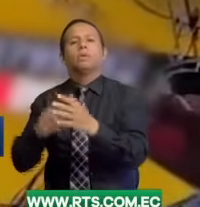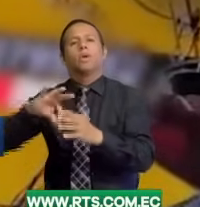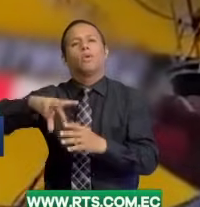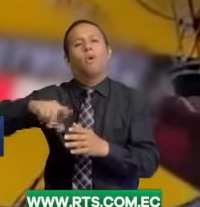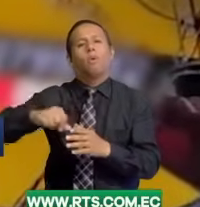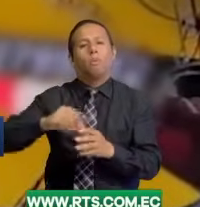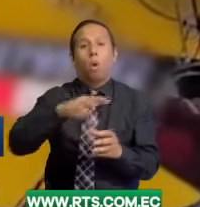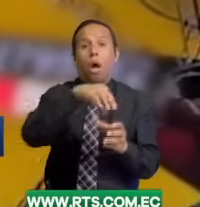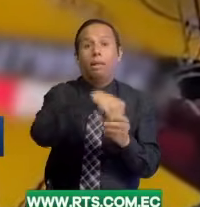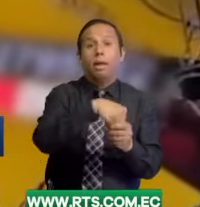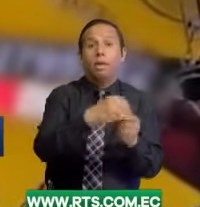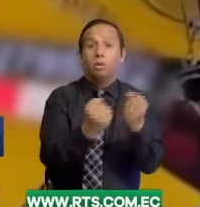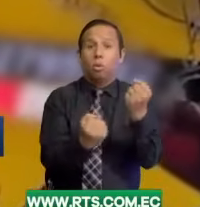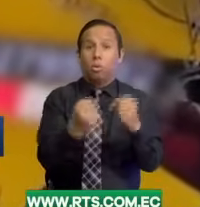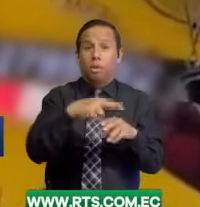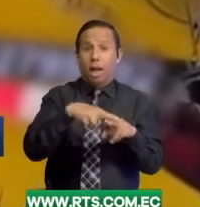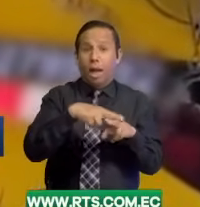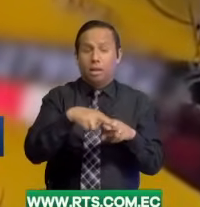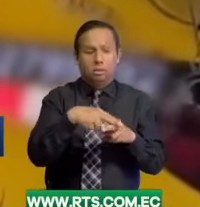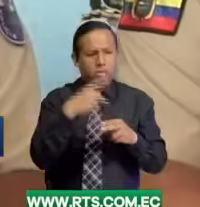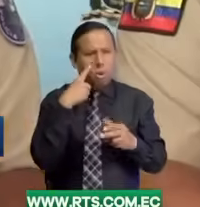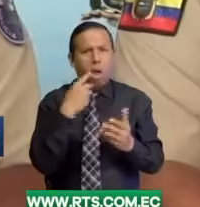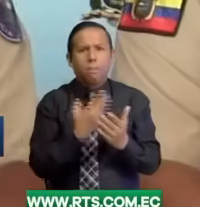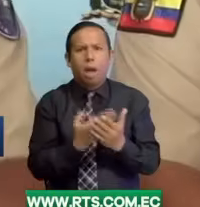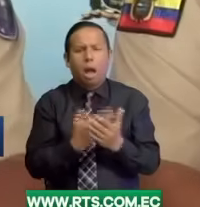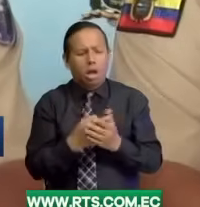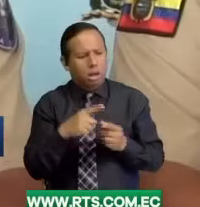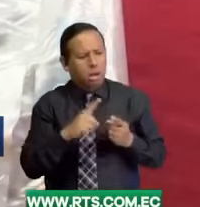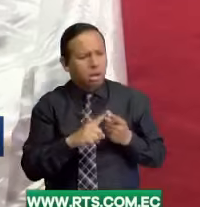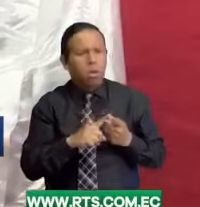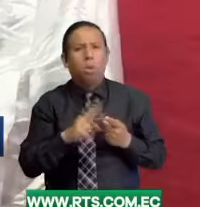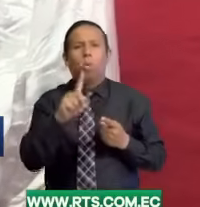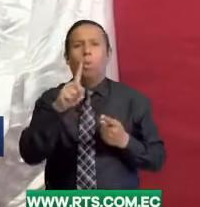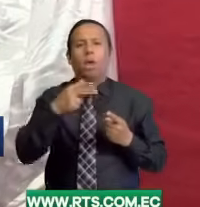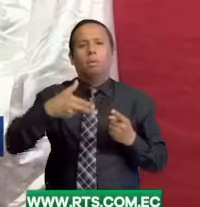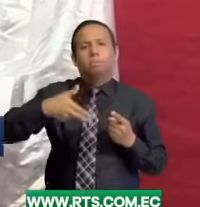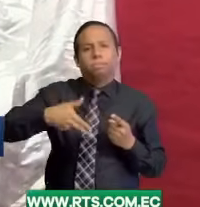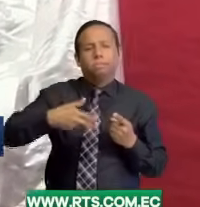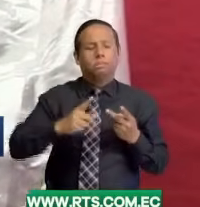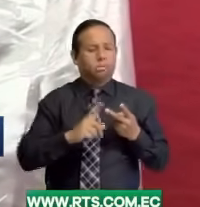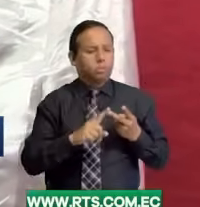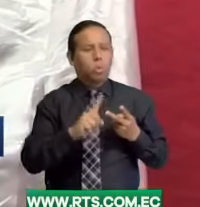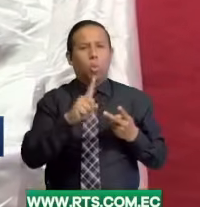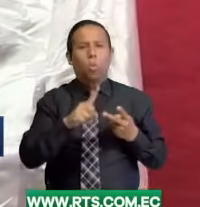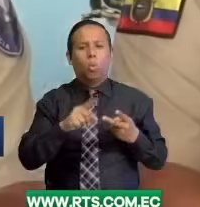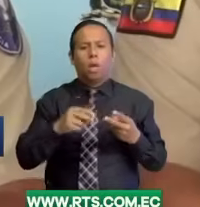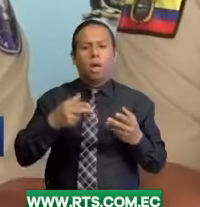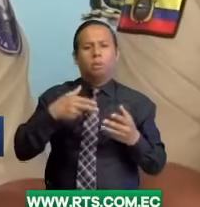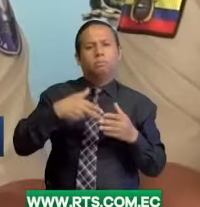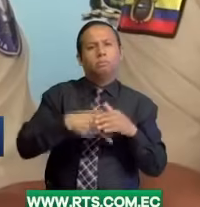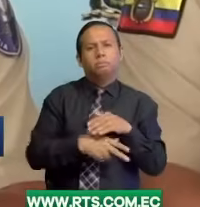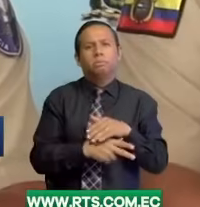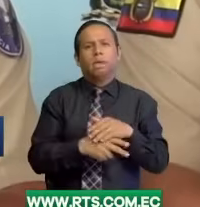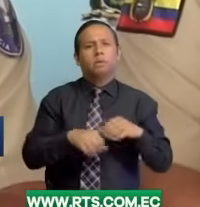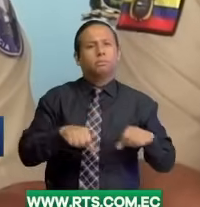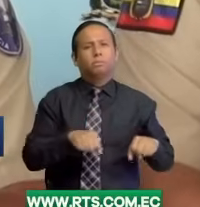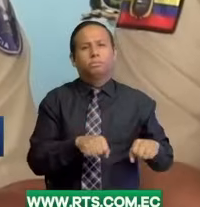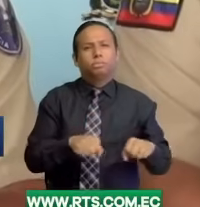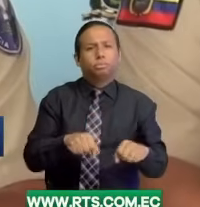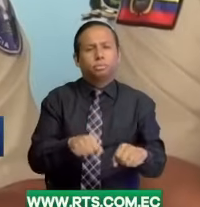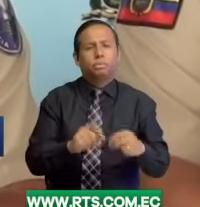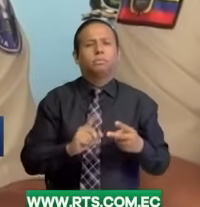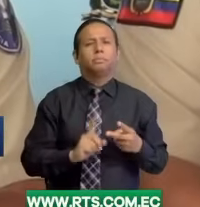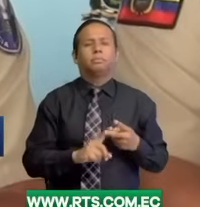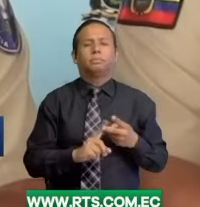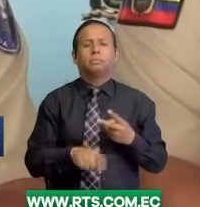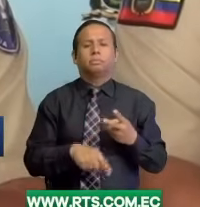del taxi se encontraron varias evidencias. Una pistola 9 milímetros, una motocicleta que también fue parte de este